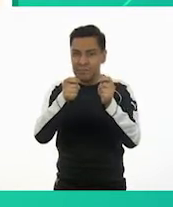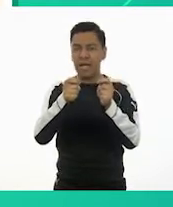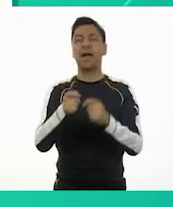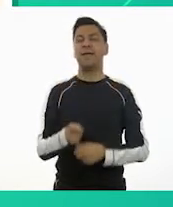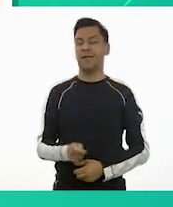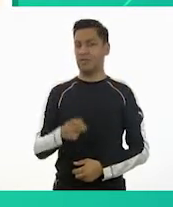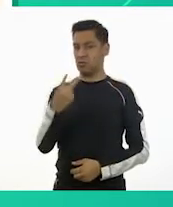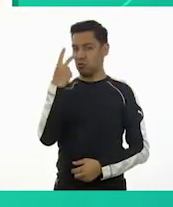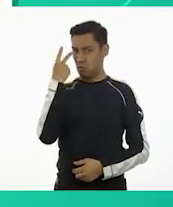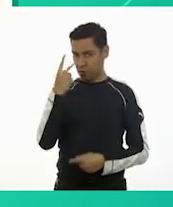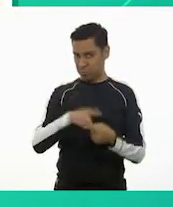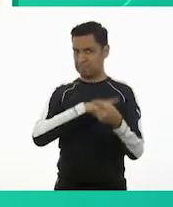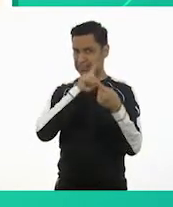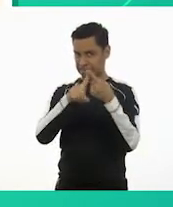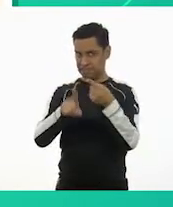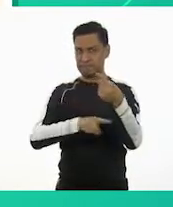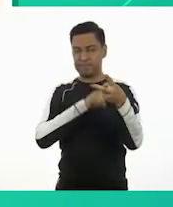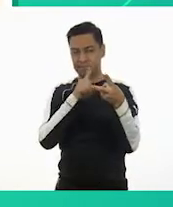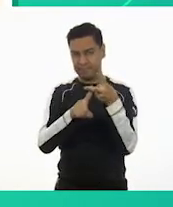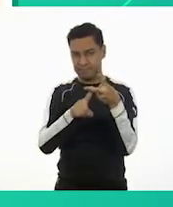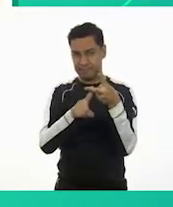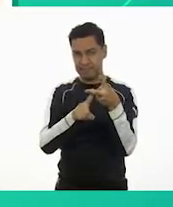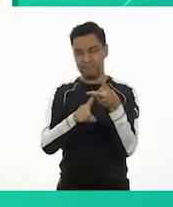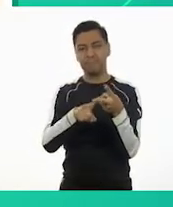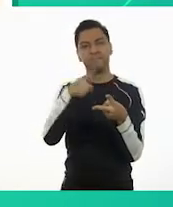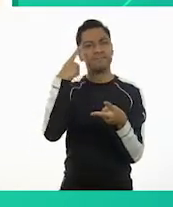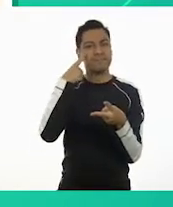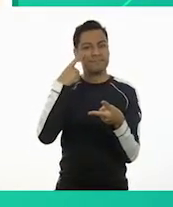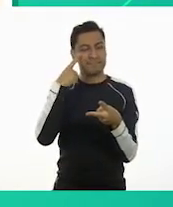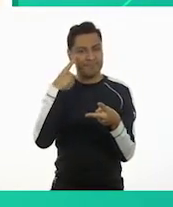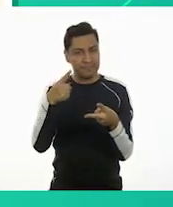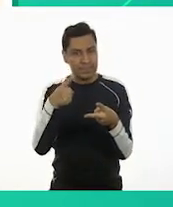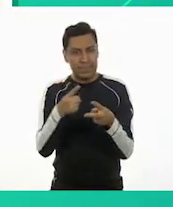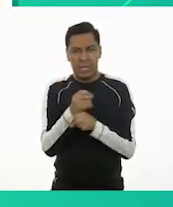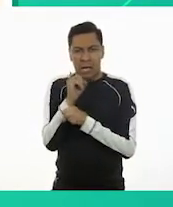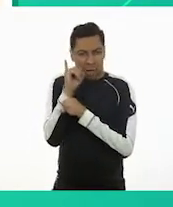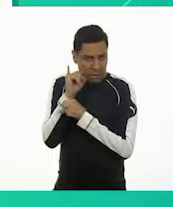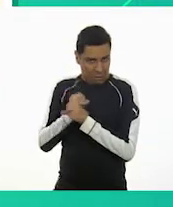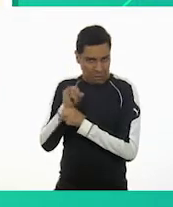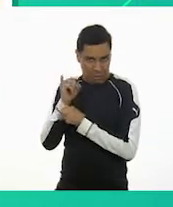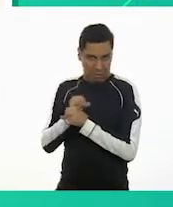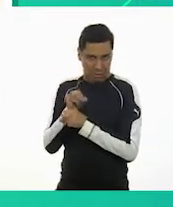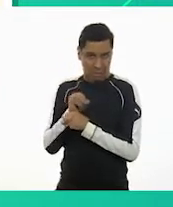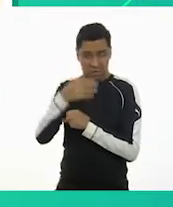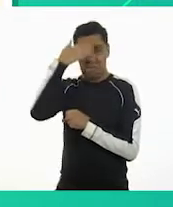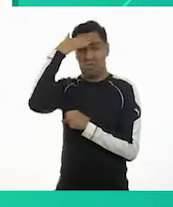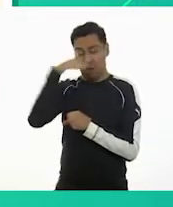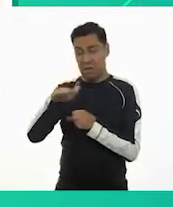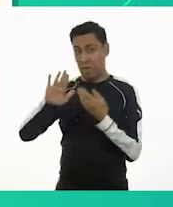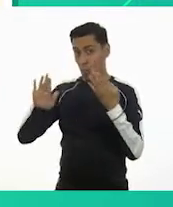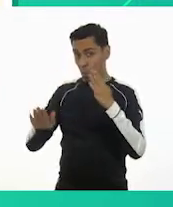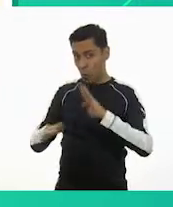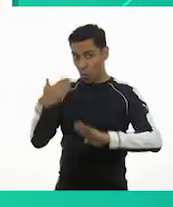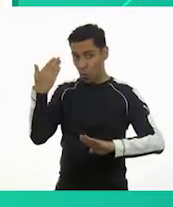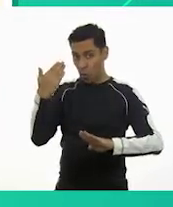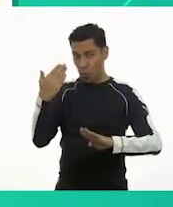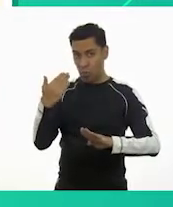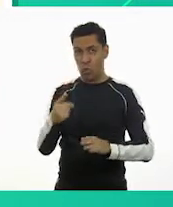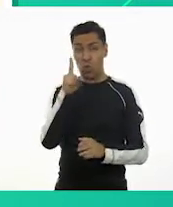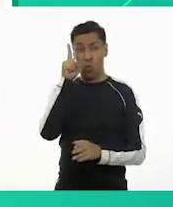dos casos. De acuerdo con la fuente consultada, se sabe que en el mundo se conocen alrededor